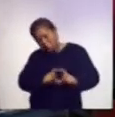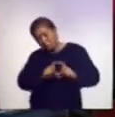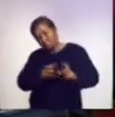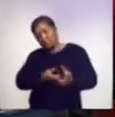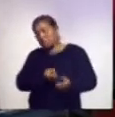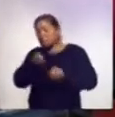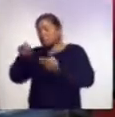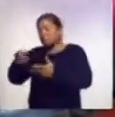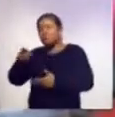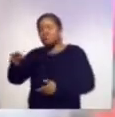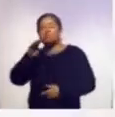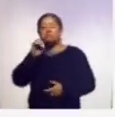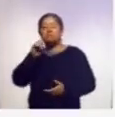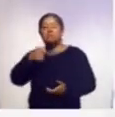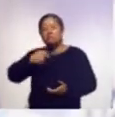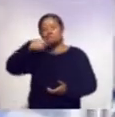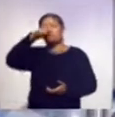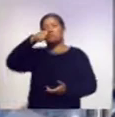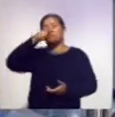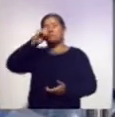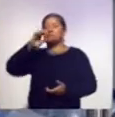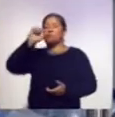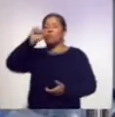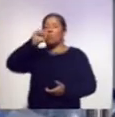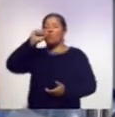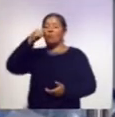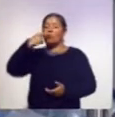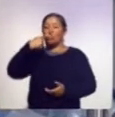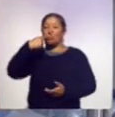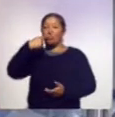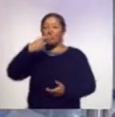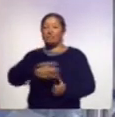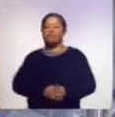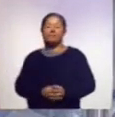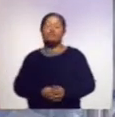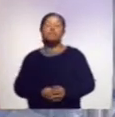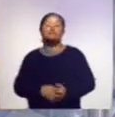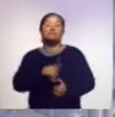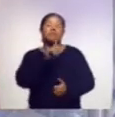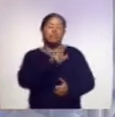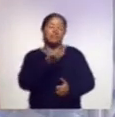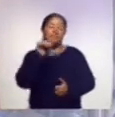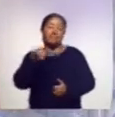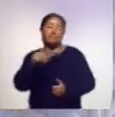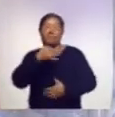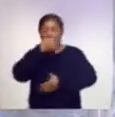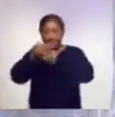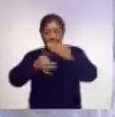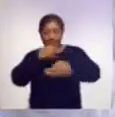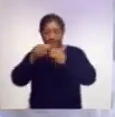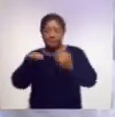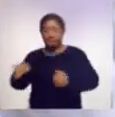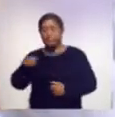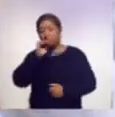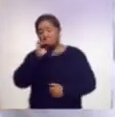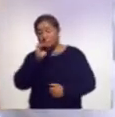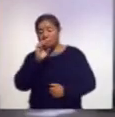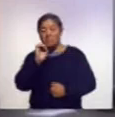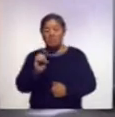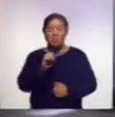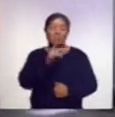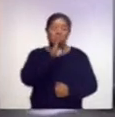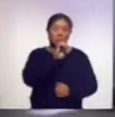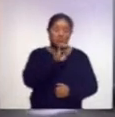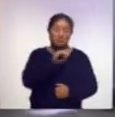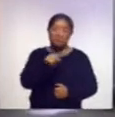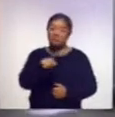ese momento. Como lo explica Rosaura del Valle, la lactancia materna se fomenta incluso si el bebé o la mamá, por cuestiones de salud,